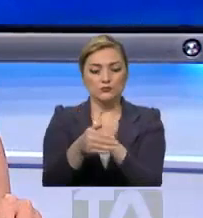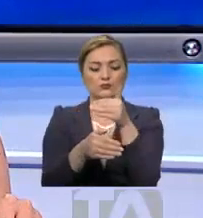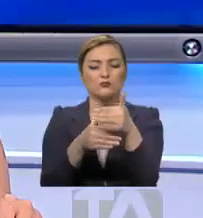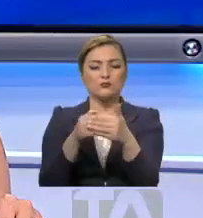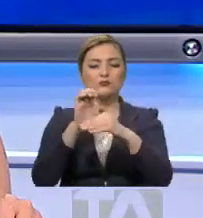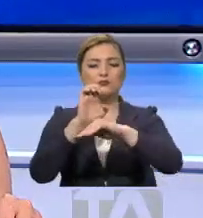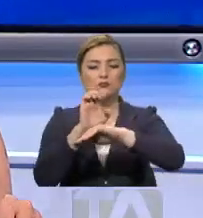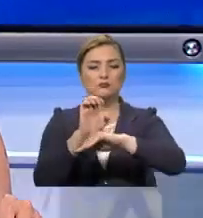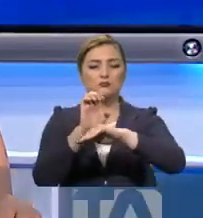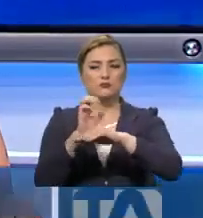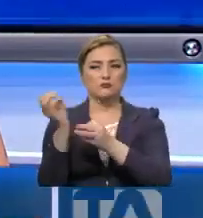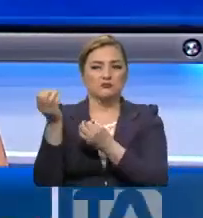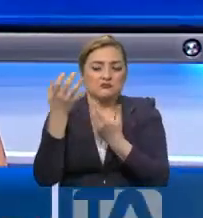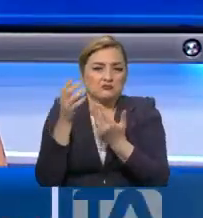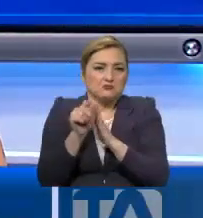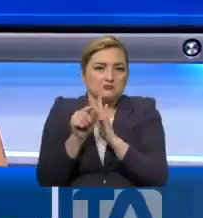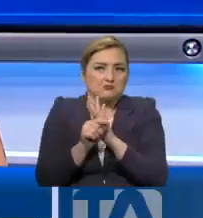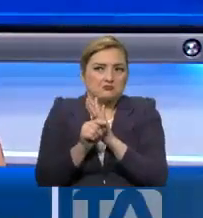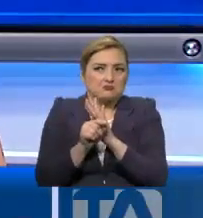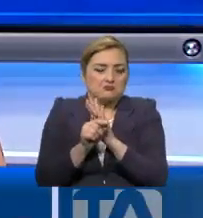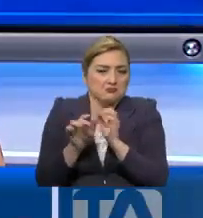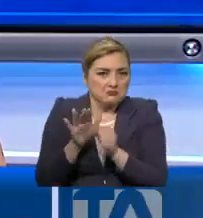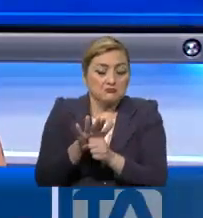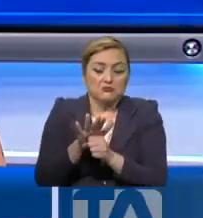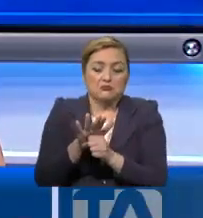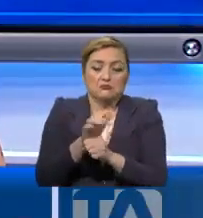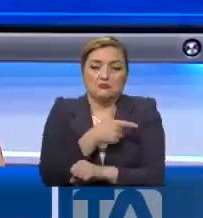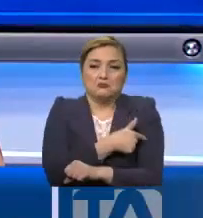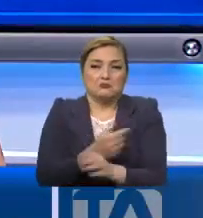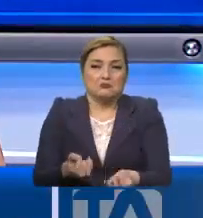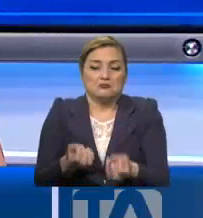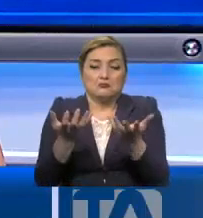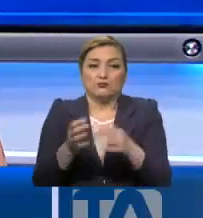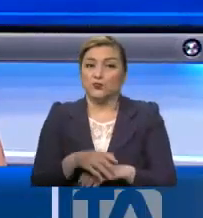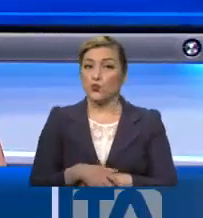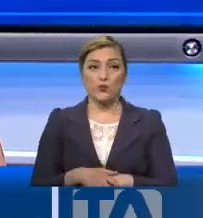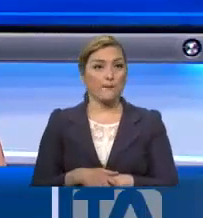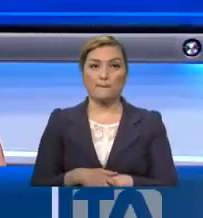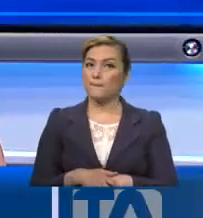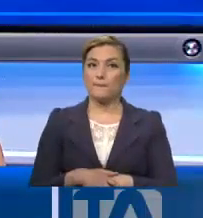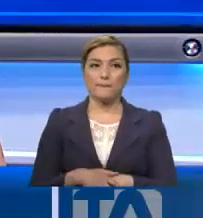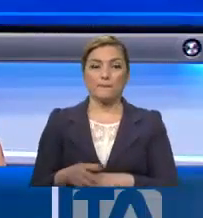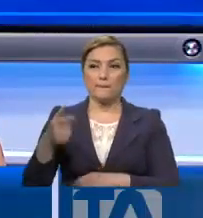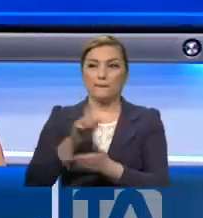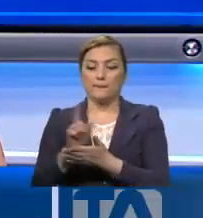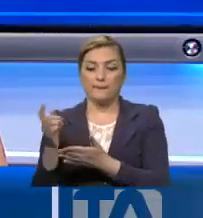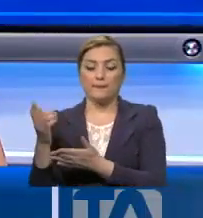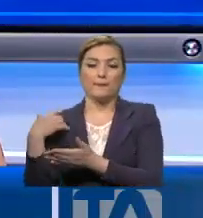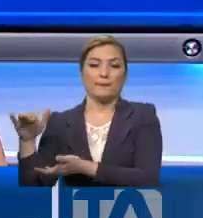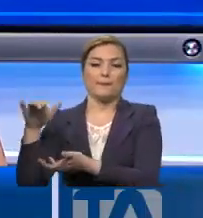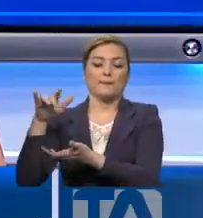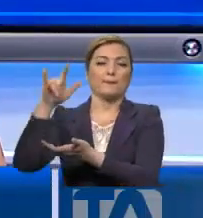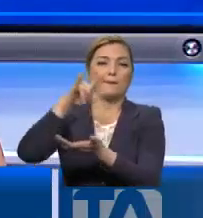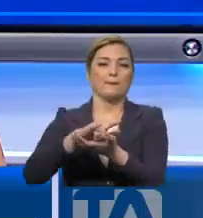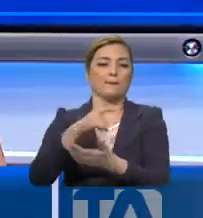el país sin que se conozca con exactitud cuántas dosis han sido colocadas ni cuántas llegarán la próxima semana.